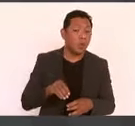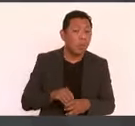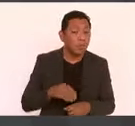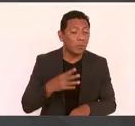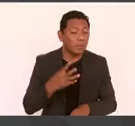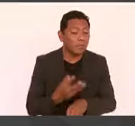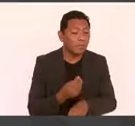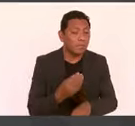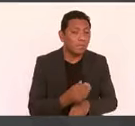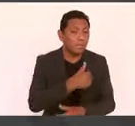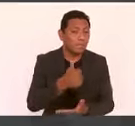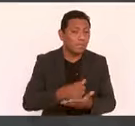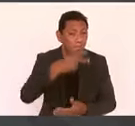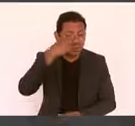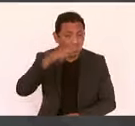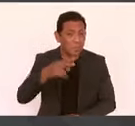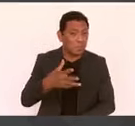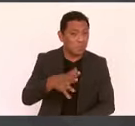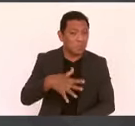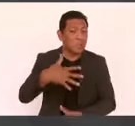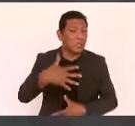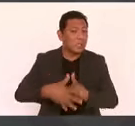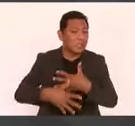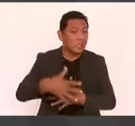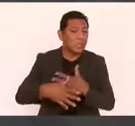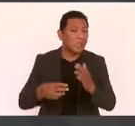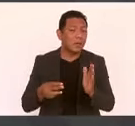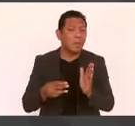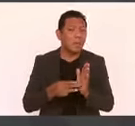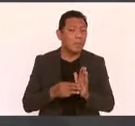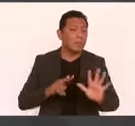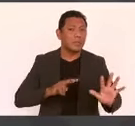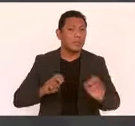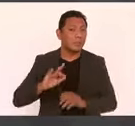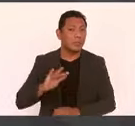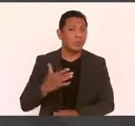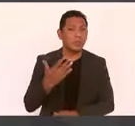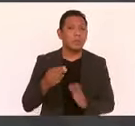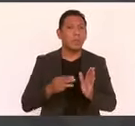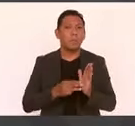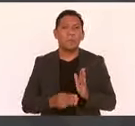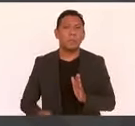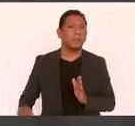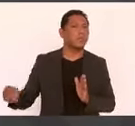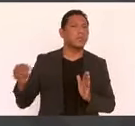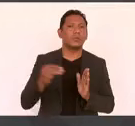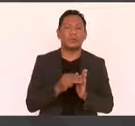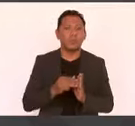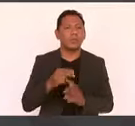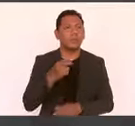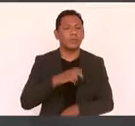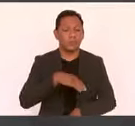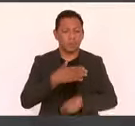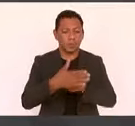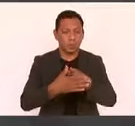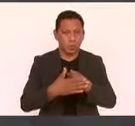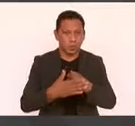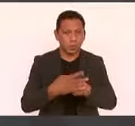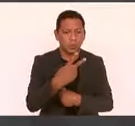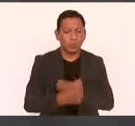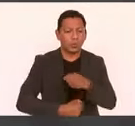reconstrucción en la Ciudad de México son cerca de 15.755 millones de pesos que estamos por entregar en los próximos